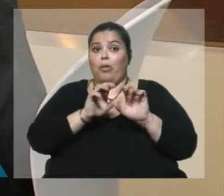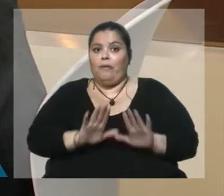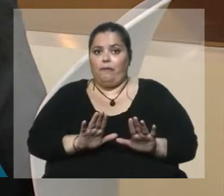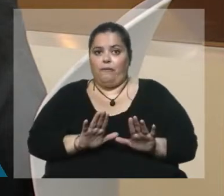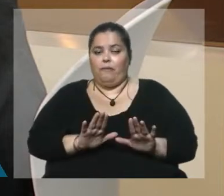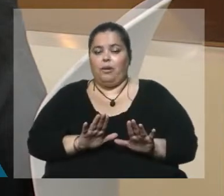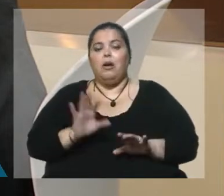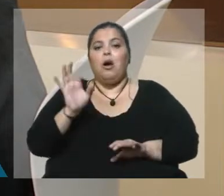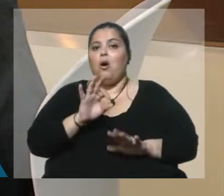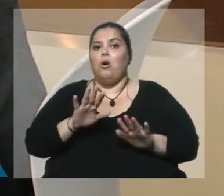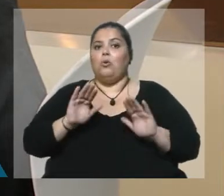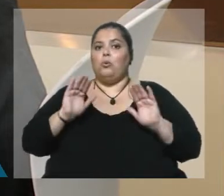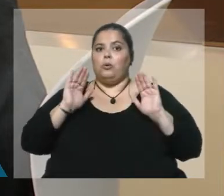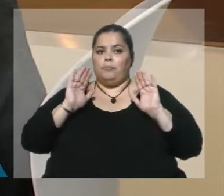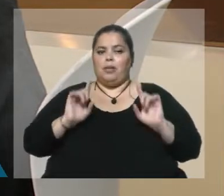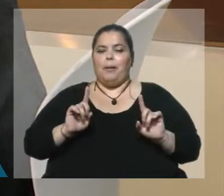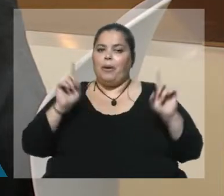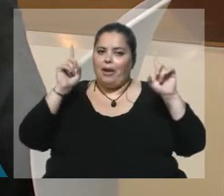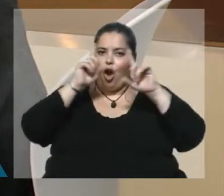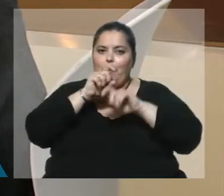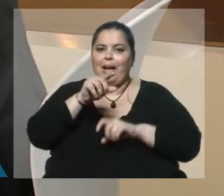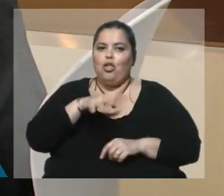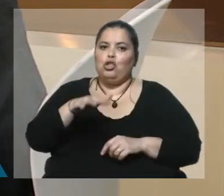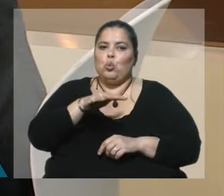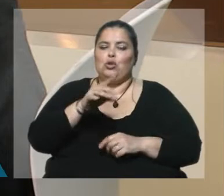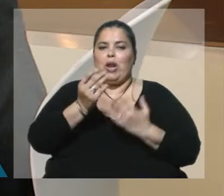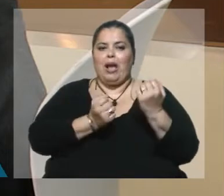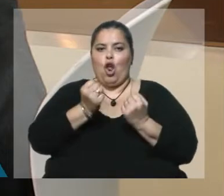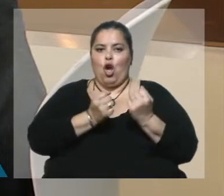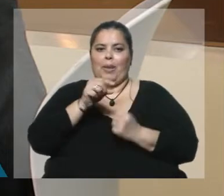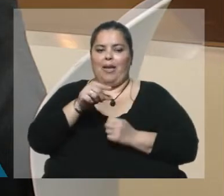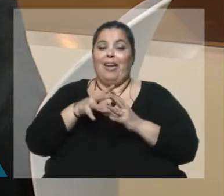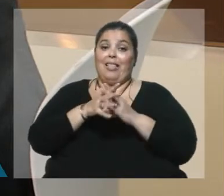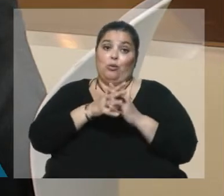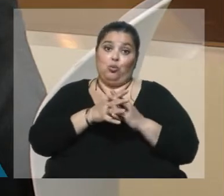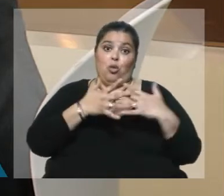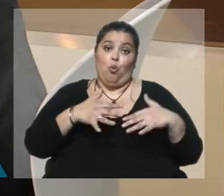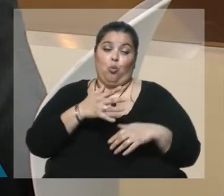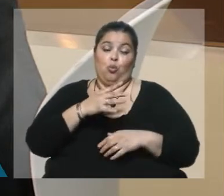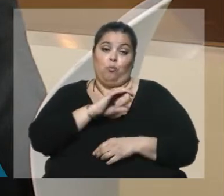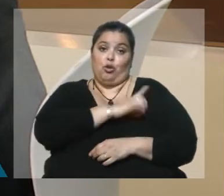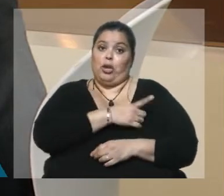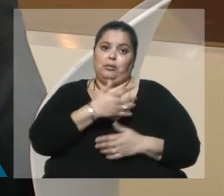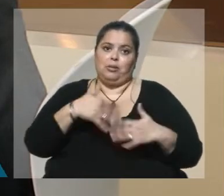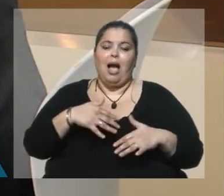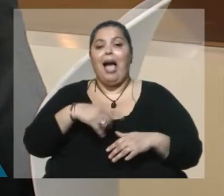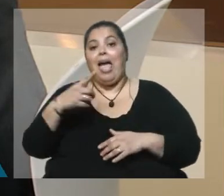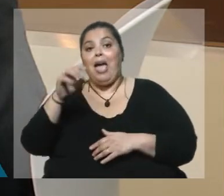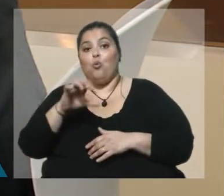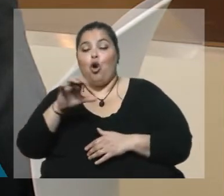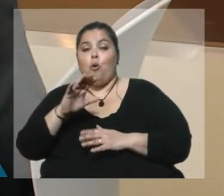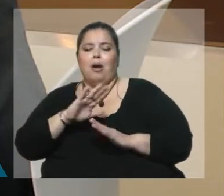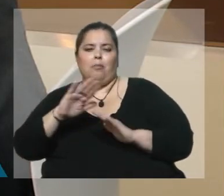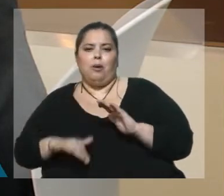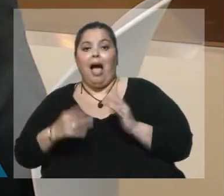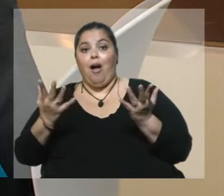incluso este complicar la situación económica de Estados Unidos no que es una potencia Europa que Está golpeada vio que el euro está por